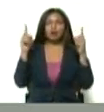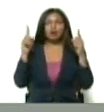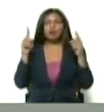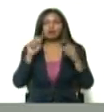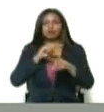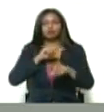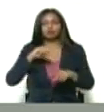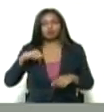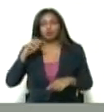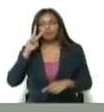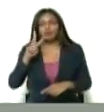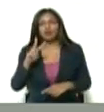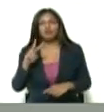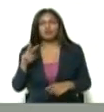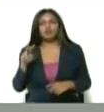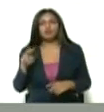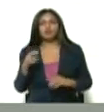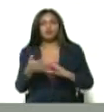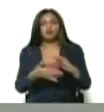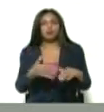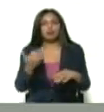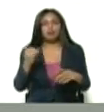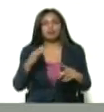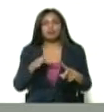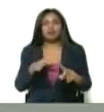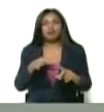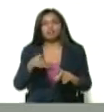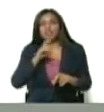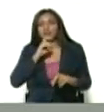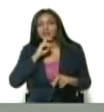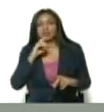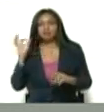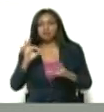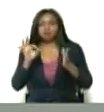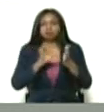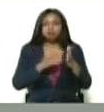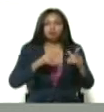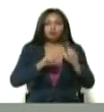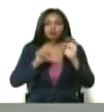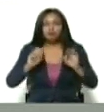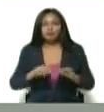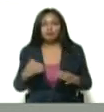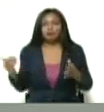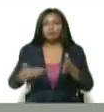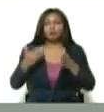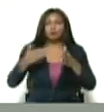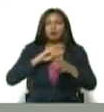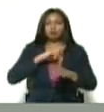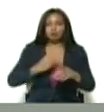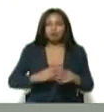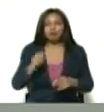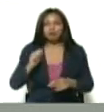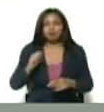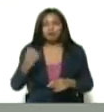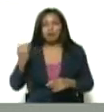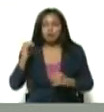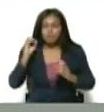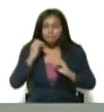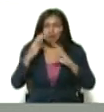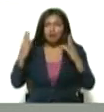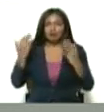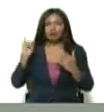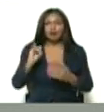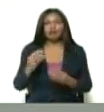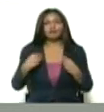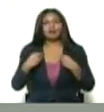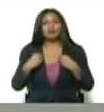de las dificultades, de los contagios, de las amenazas, viene el milagro de